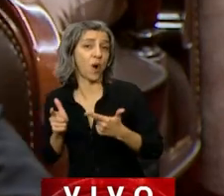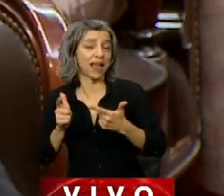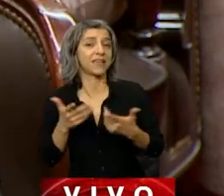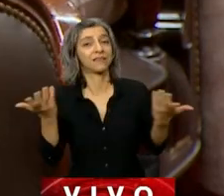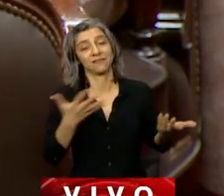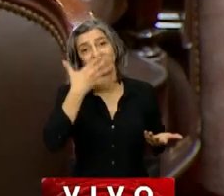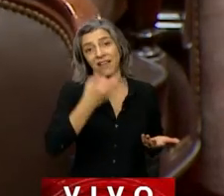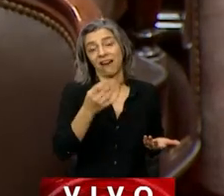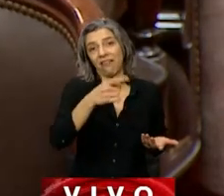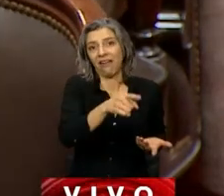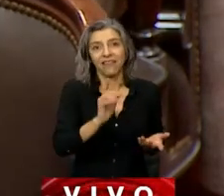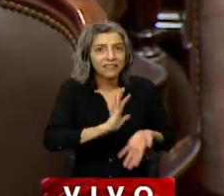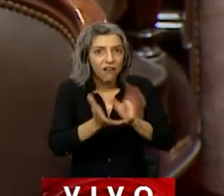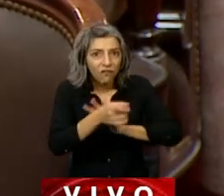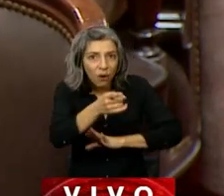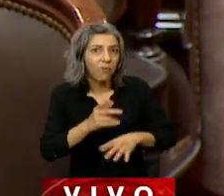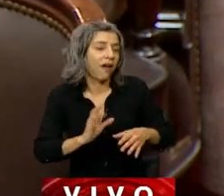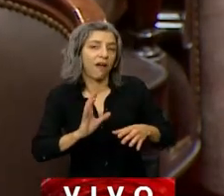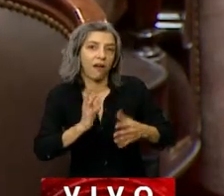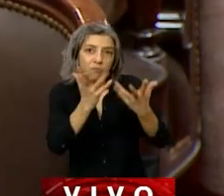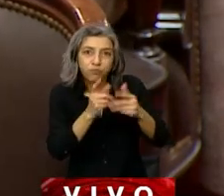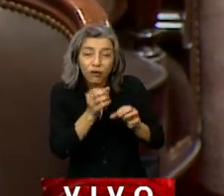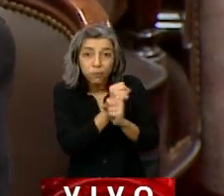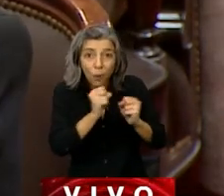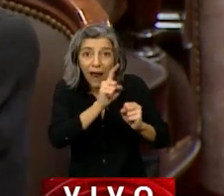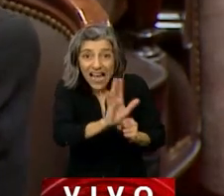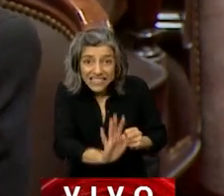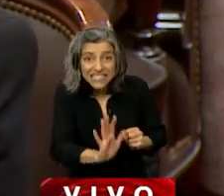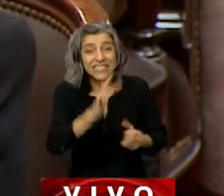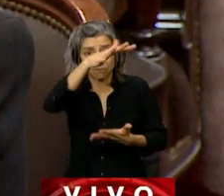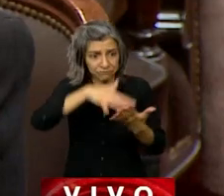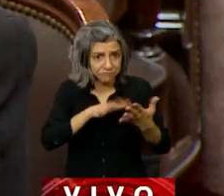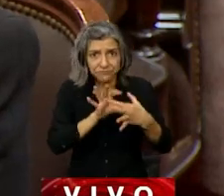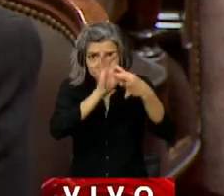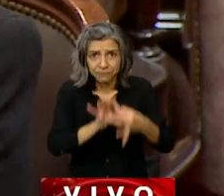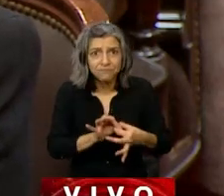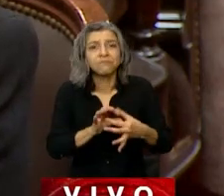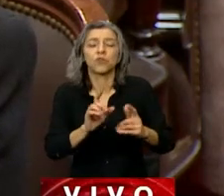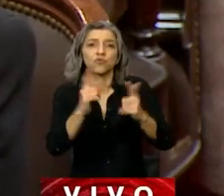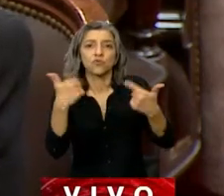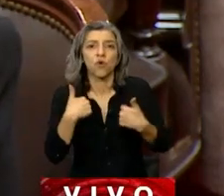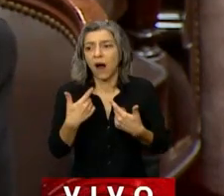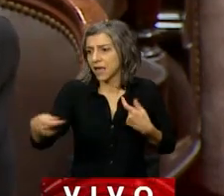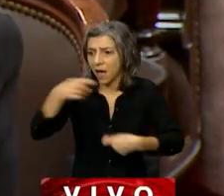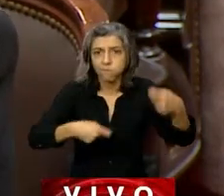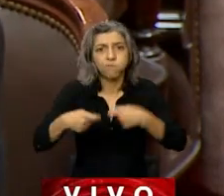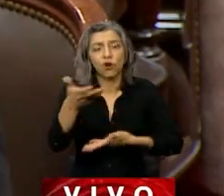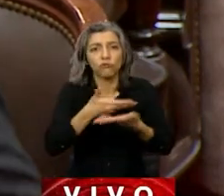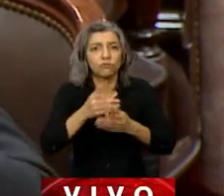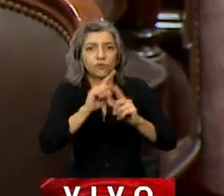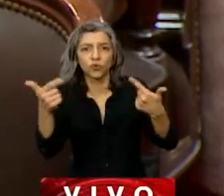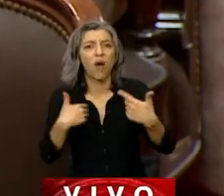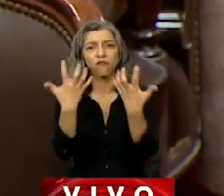forum shopping para aprobar un proyecto incoherente, ineficiente y contraproducente. ¿Por qué